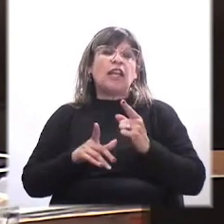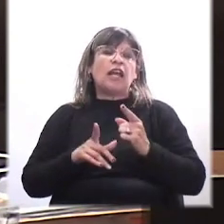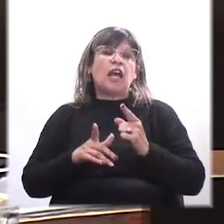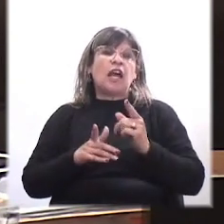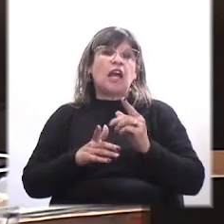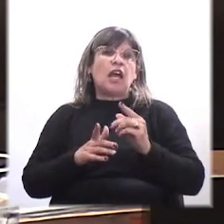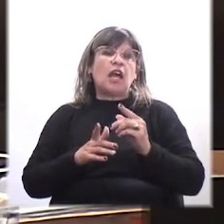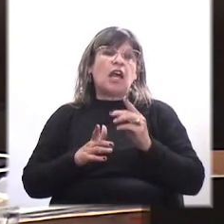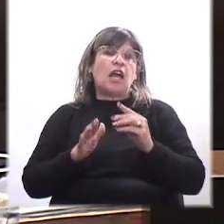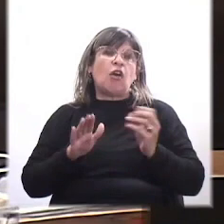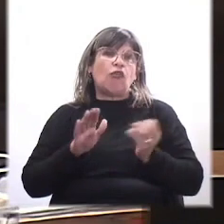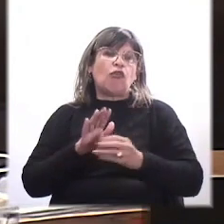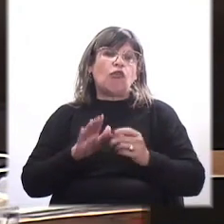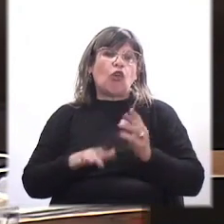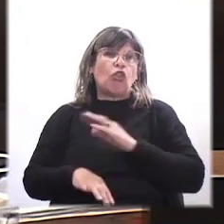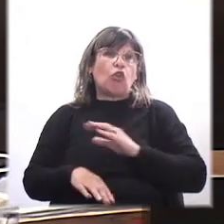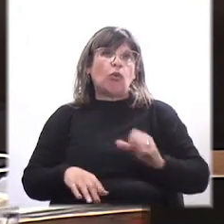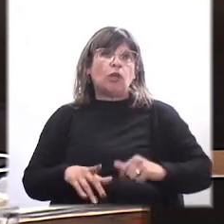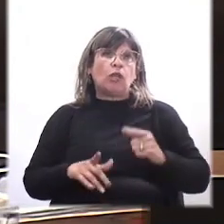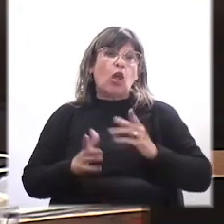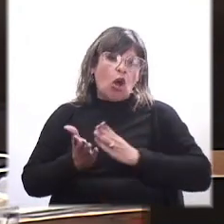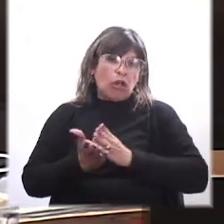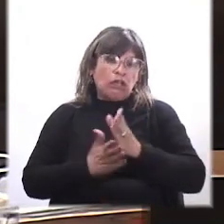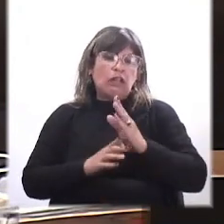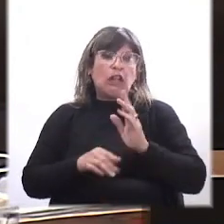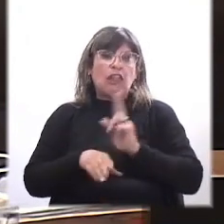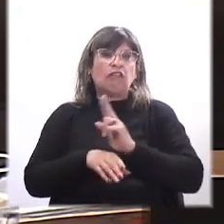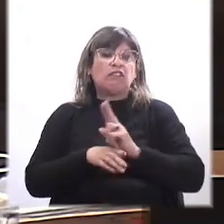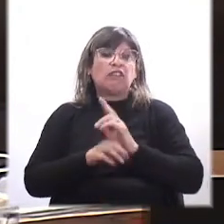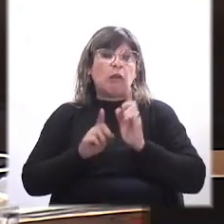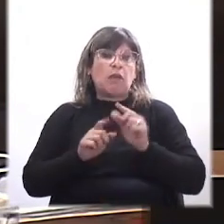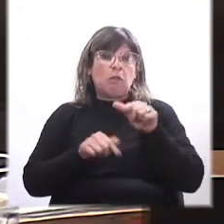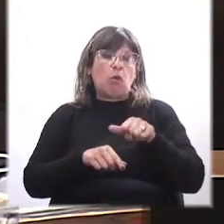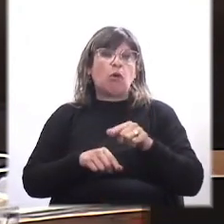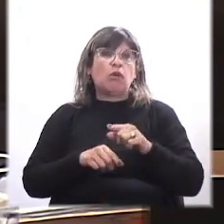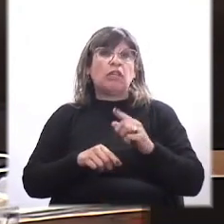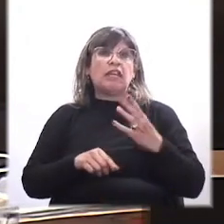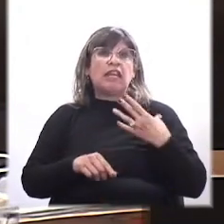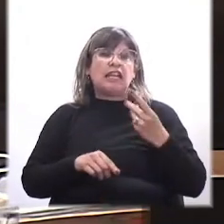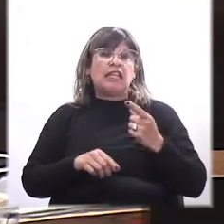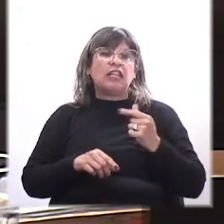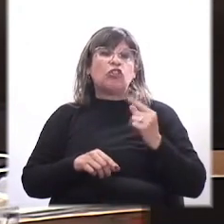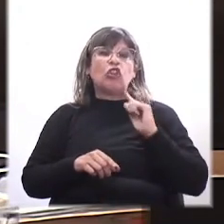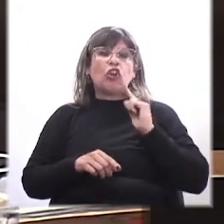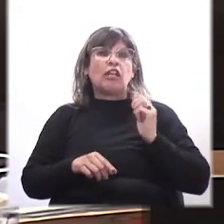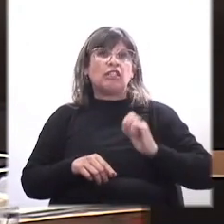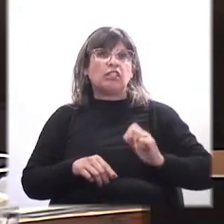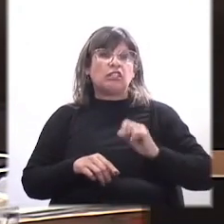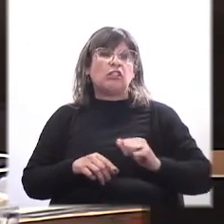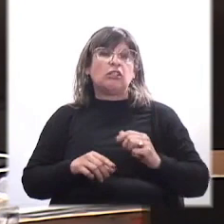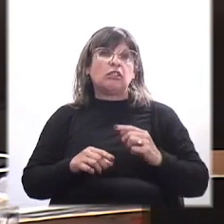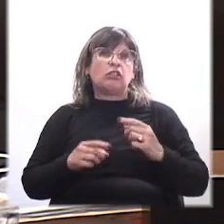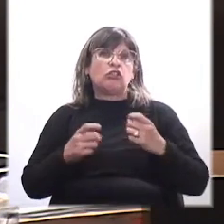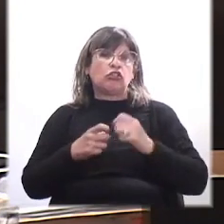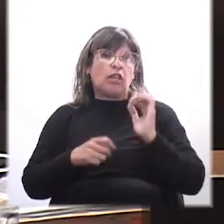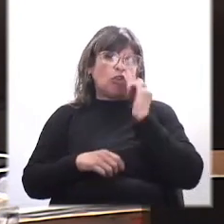públicos, orientados a la defensa de los mismos, y que el directorio de Gas Sayago, Sociedad